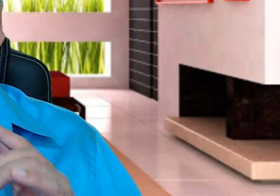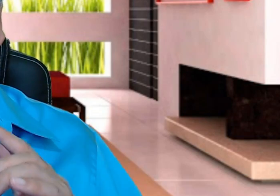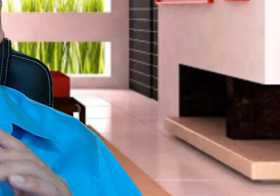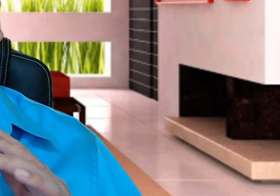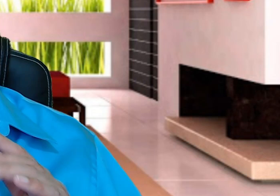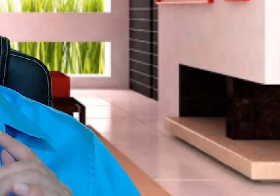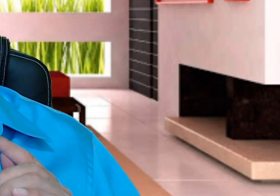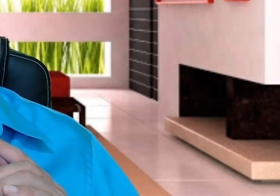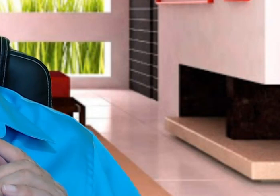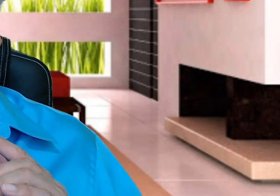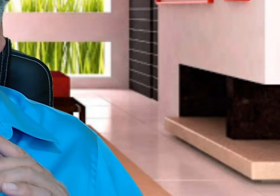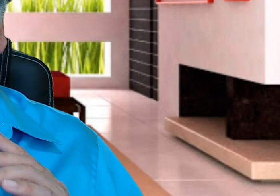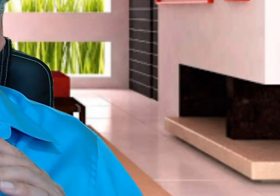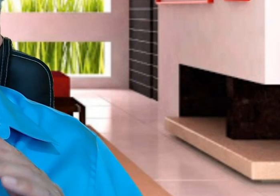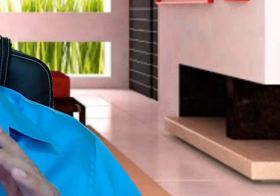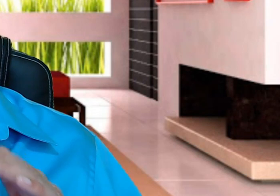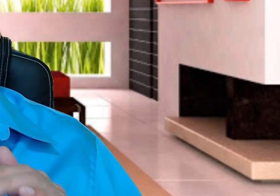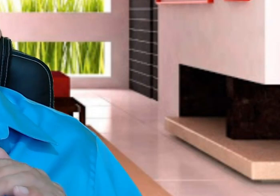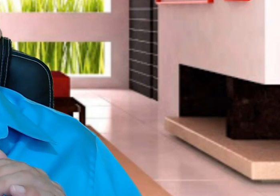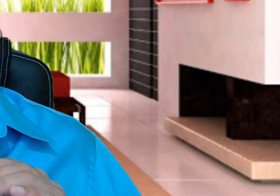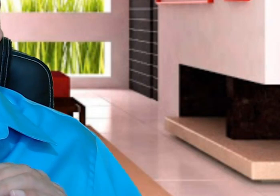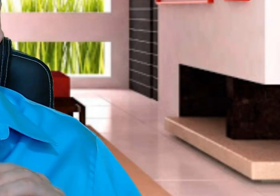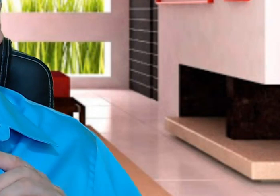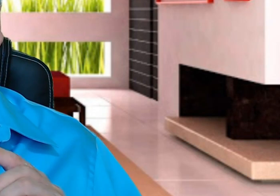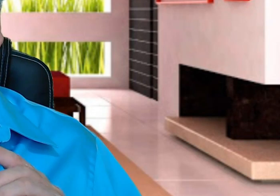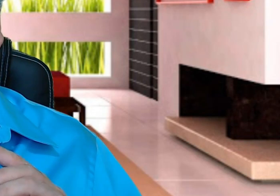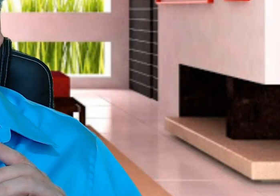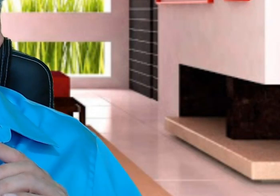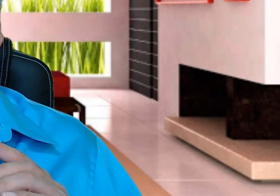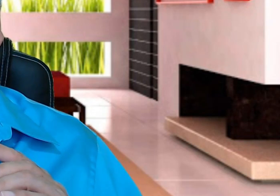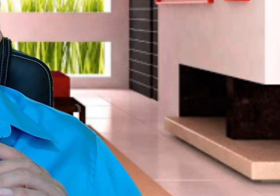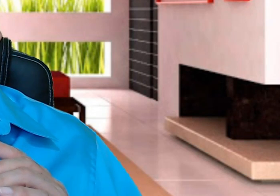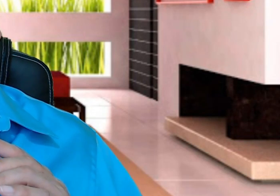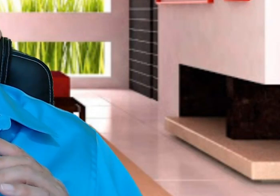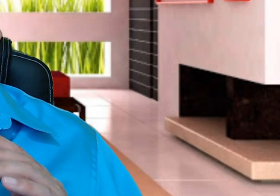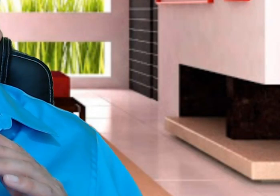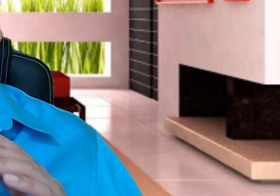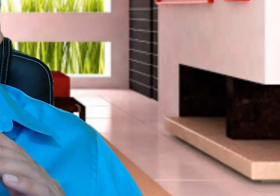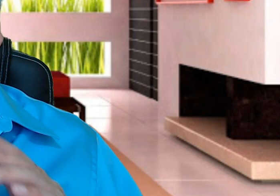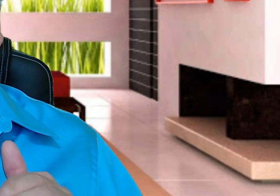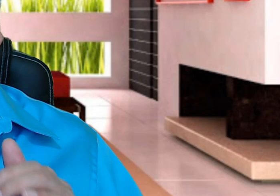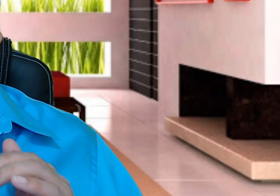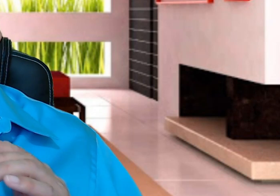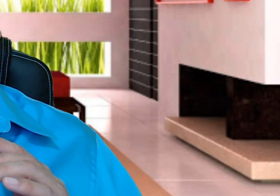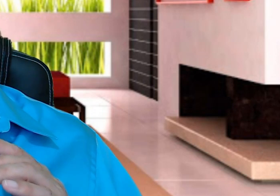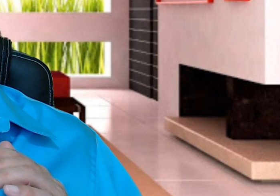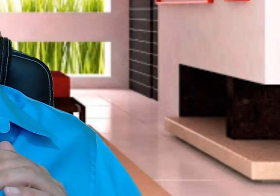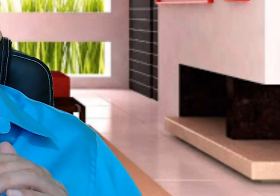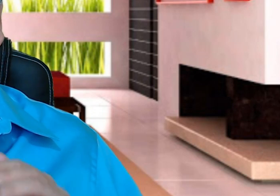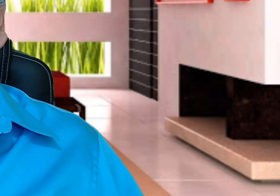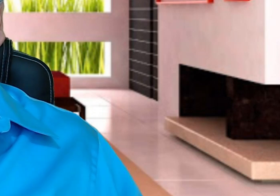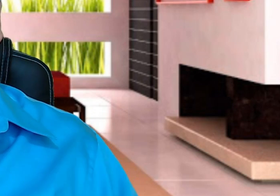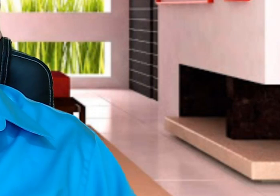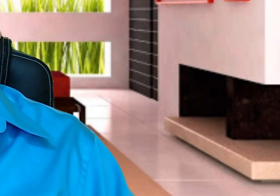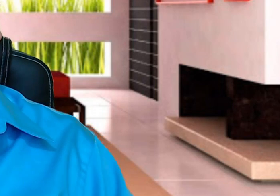Amigos y amigas, me da gusto estar nuevamente con ustedes. Vamos a pasar a la información. Hoy la reportera de Reforma